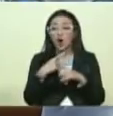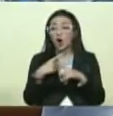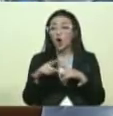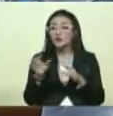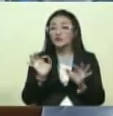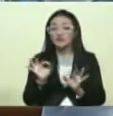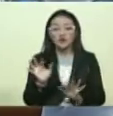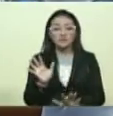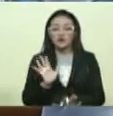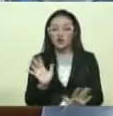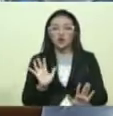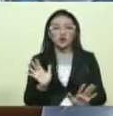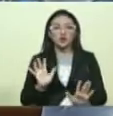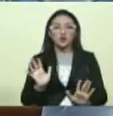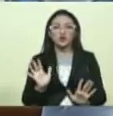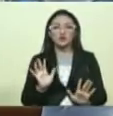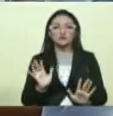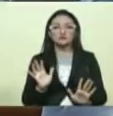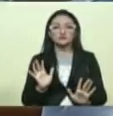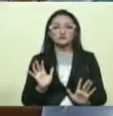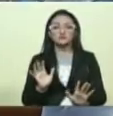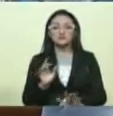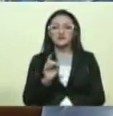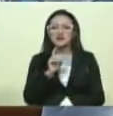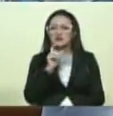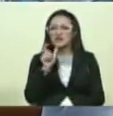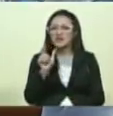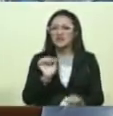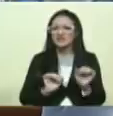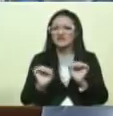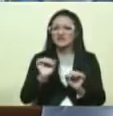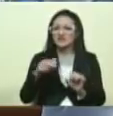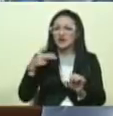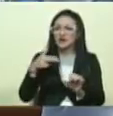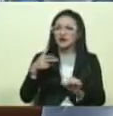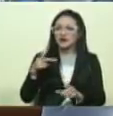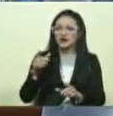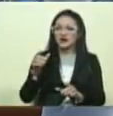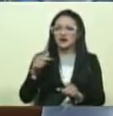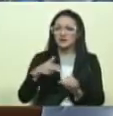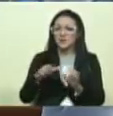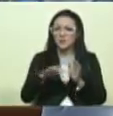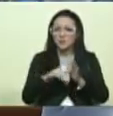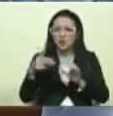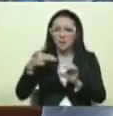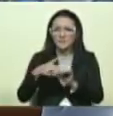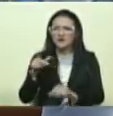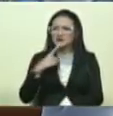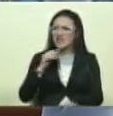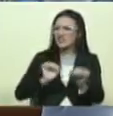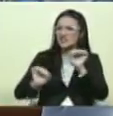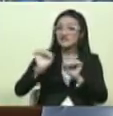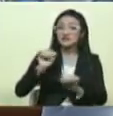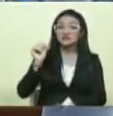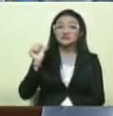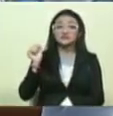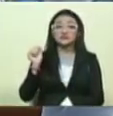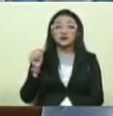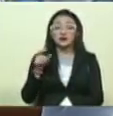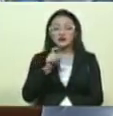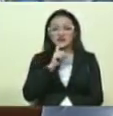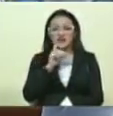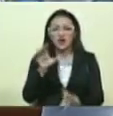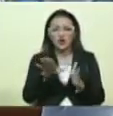dársele un sesgo a esto. ¿Quién pudiera defender lo que se hizo en Petro Zamora? ¿Quién pudiera salir en defensa de los que